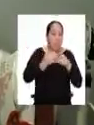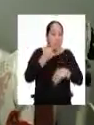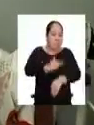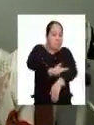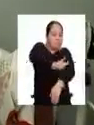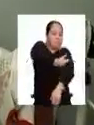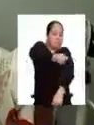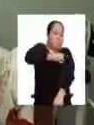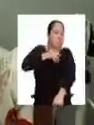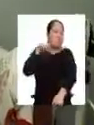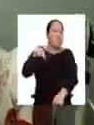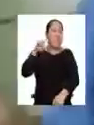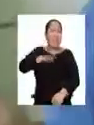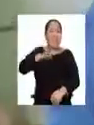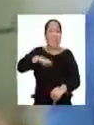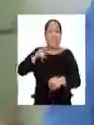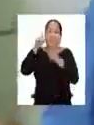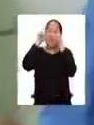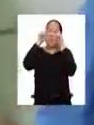y se